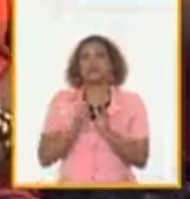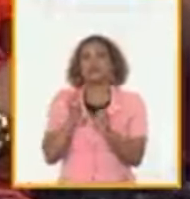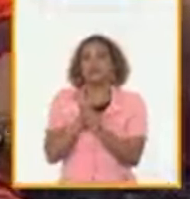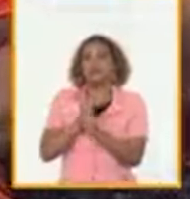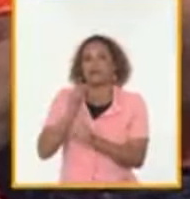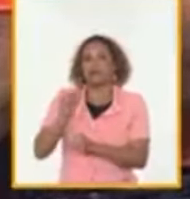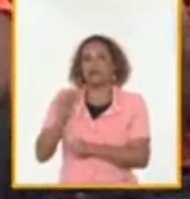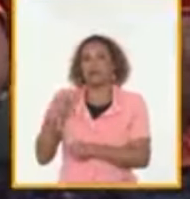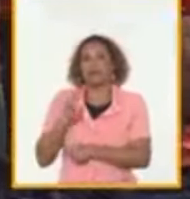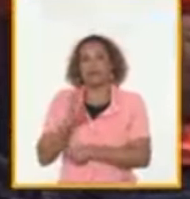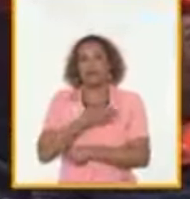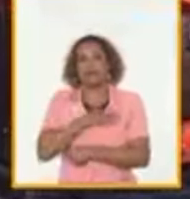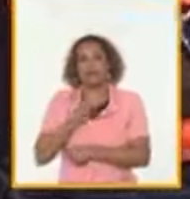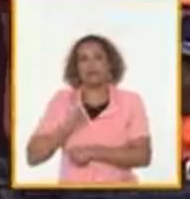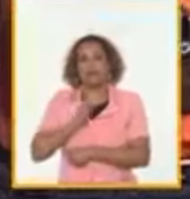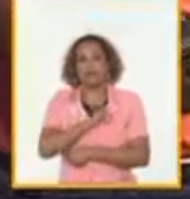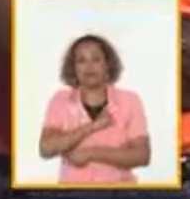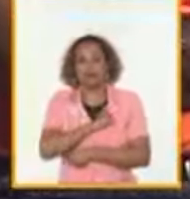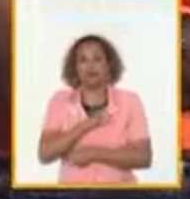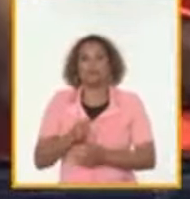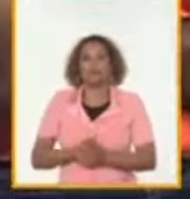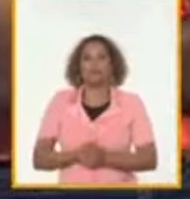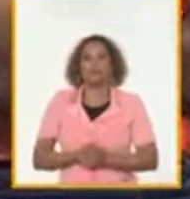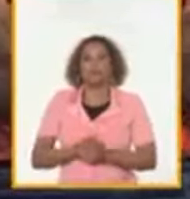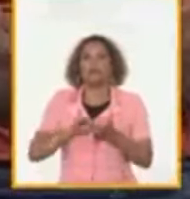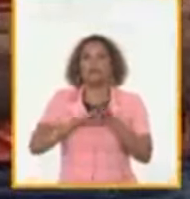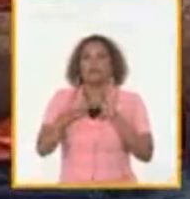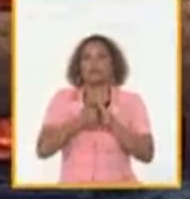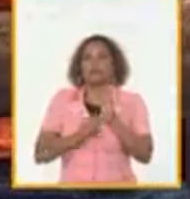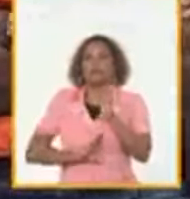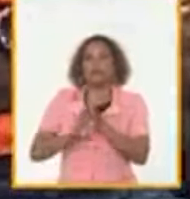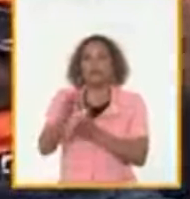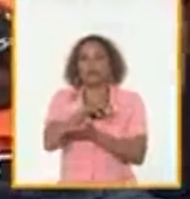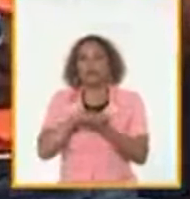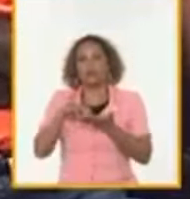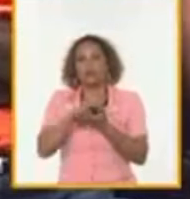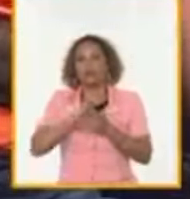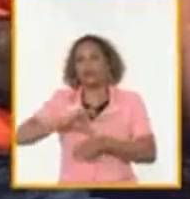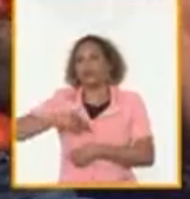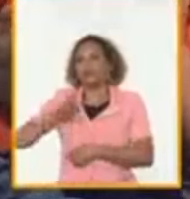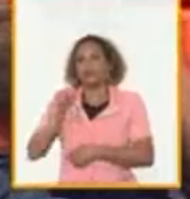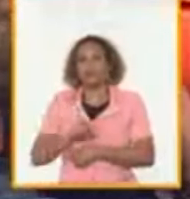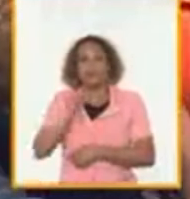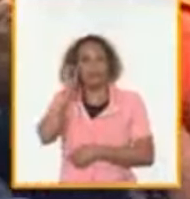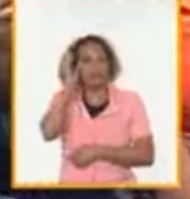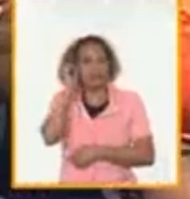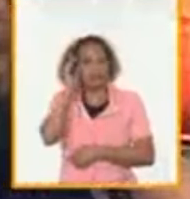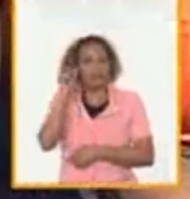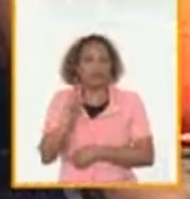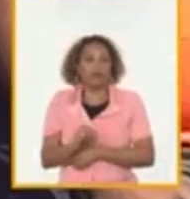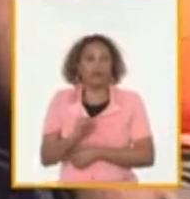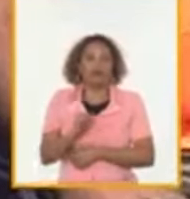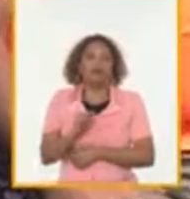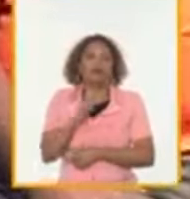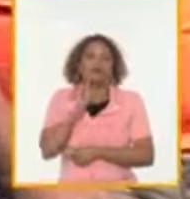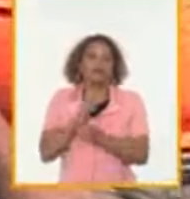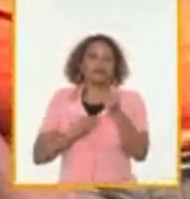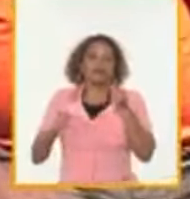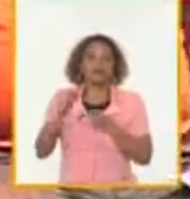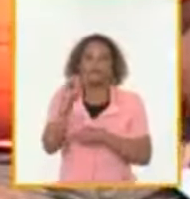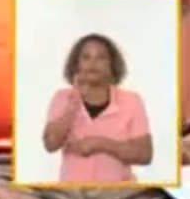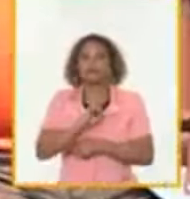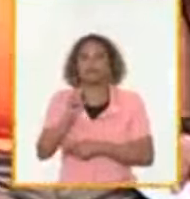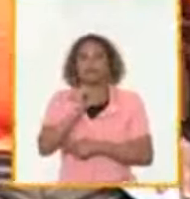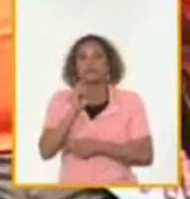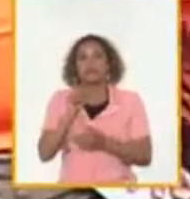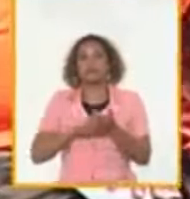las 27 formas productivas los más de 60 proyectos de desarrollo local todos nuestros artistas creadores Y por supuesto todas las organizaciones políticas